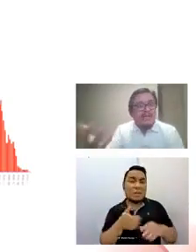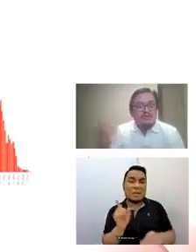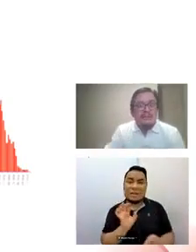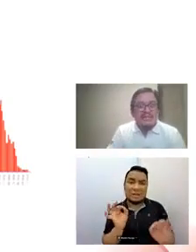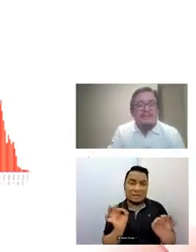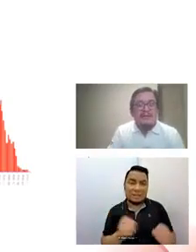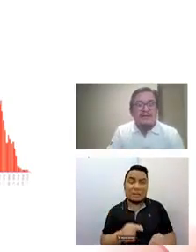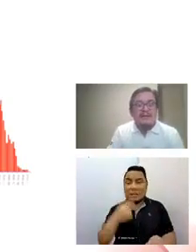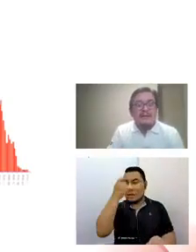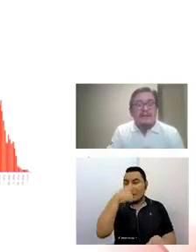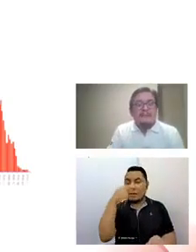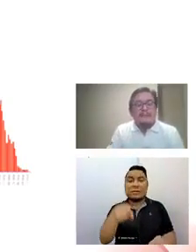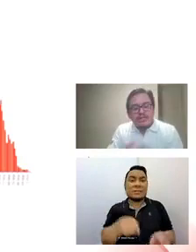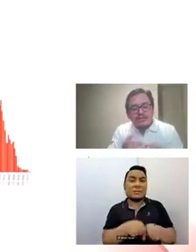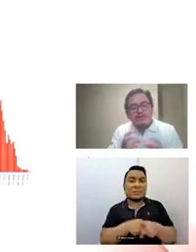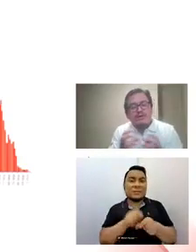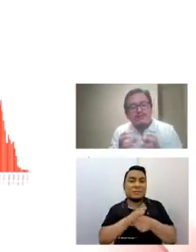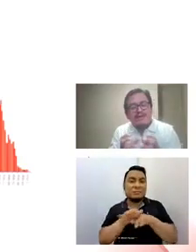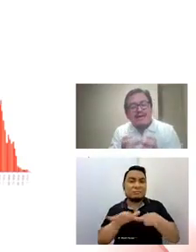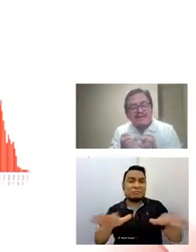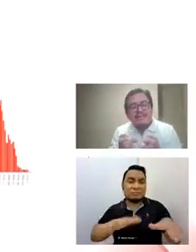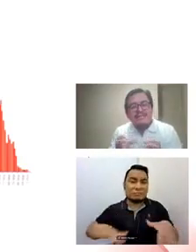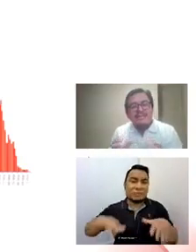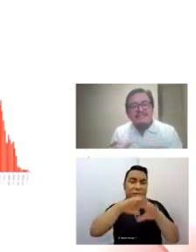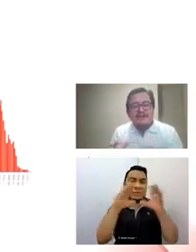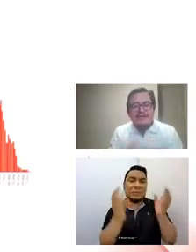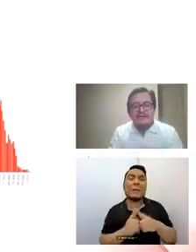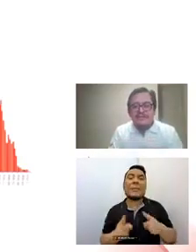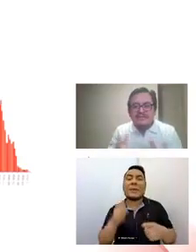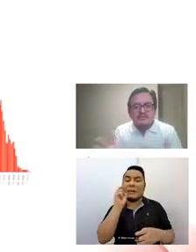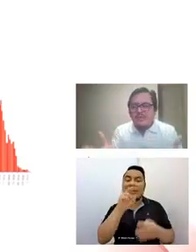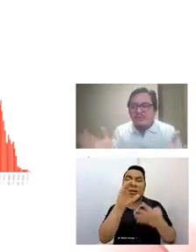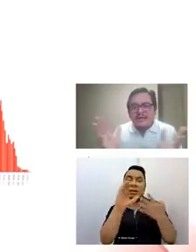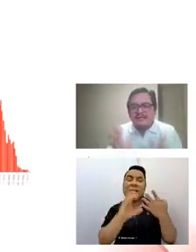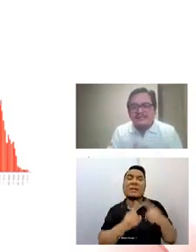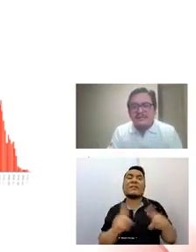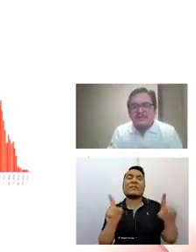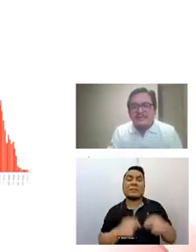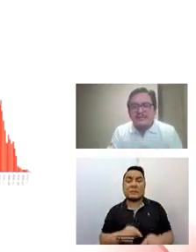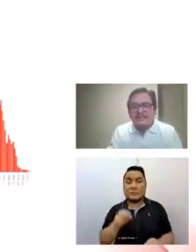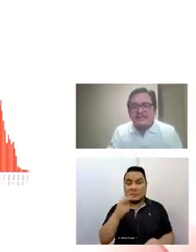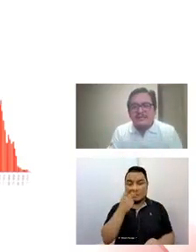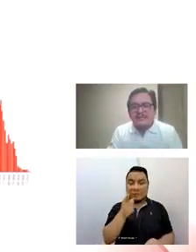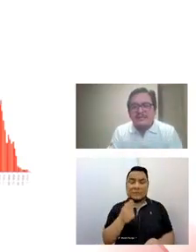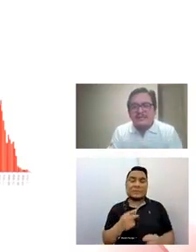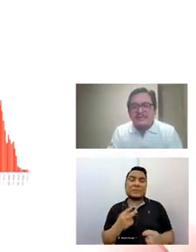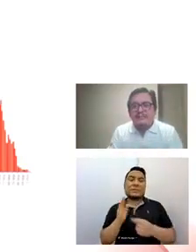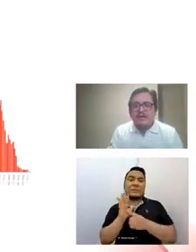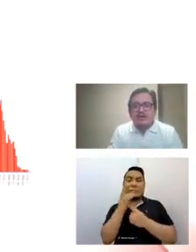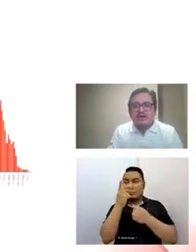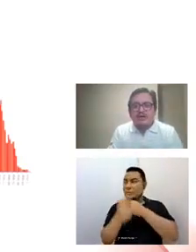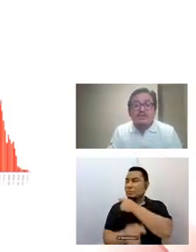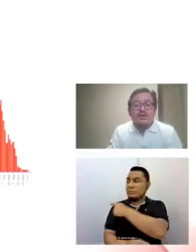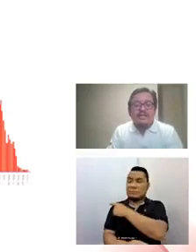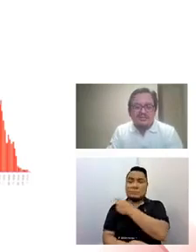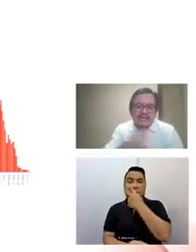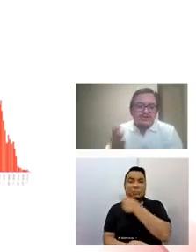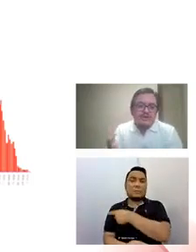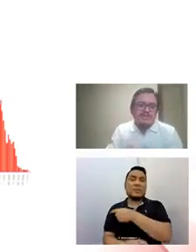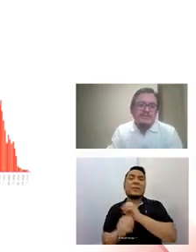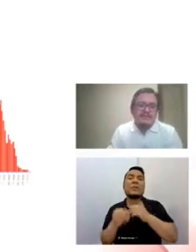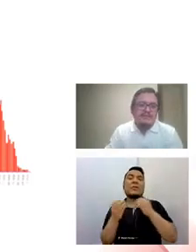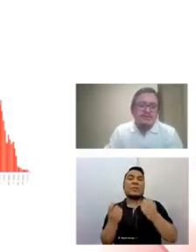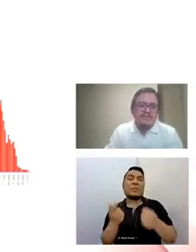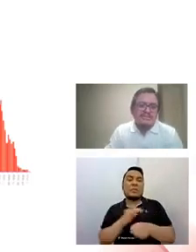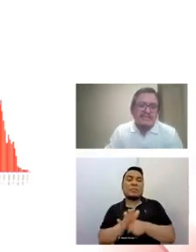y la gripe también es una pandemia. Pero tenemos que ver las características diferentes. Esta es una imagen simple de cómo se han comportado